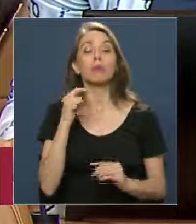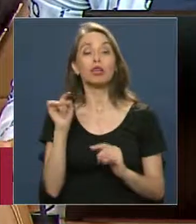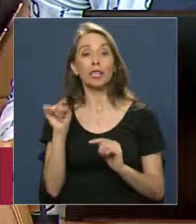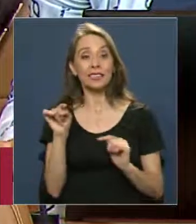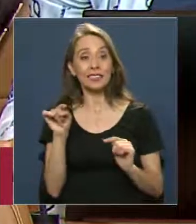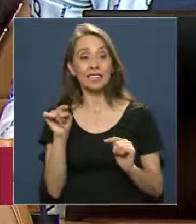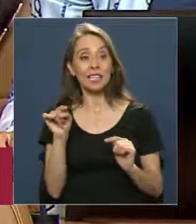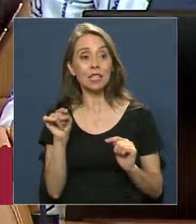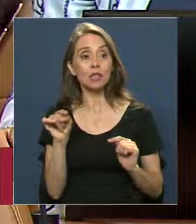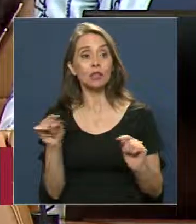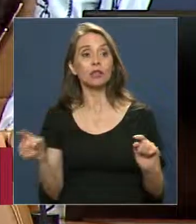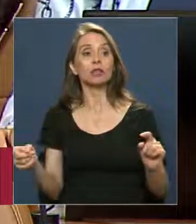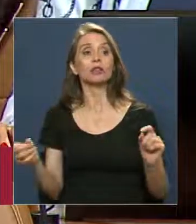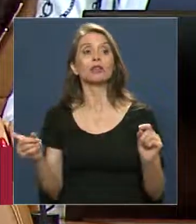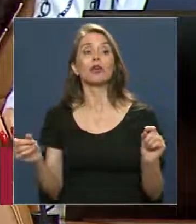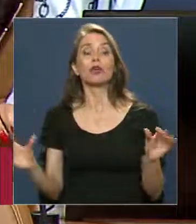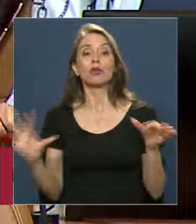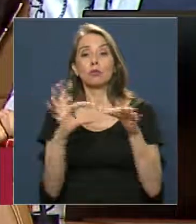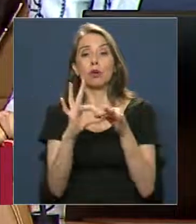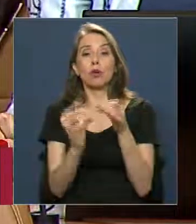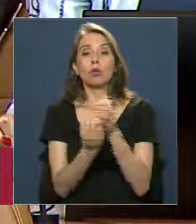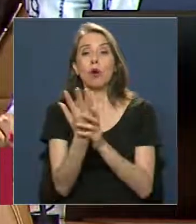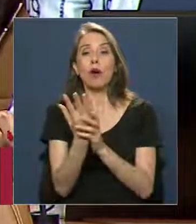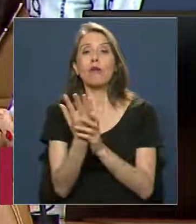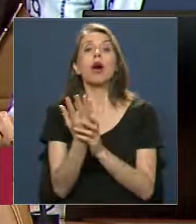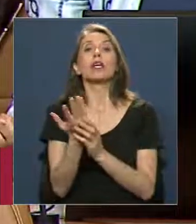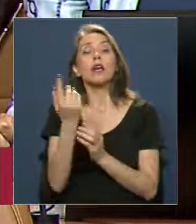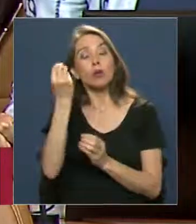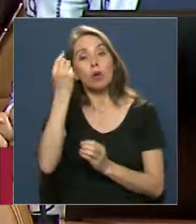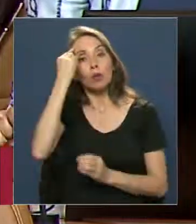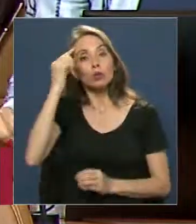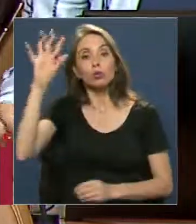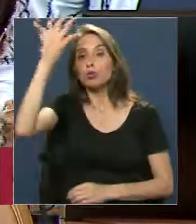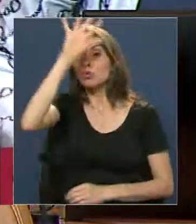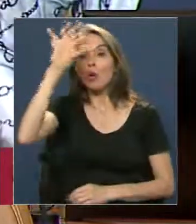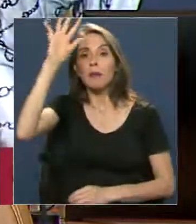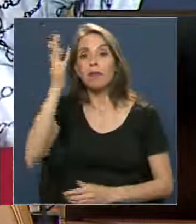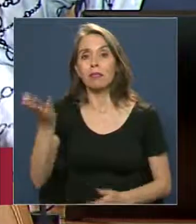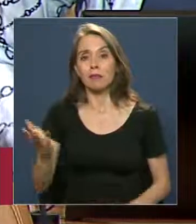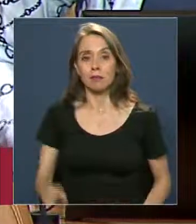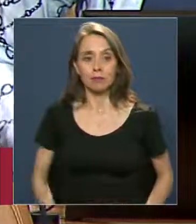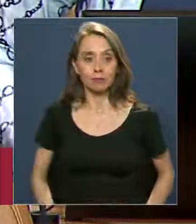elemento nuevo que es la subjetividad. He dicho, presidente.